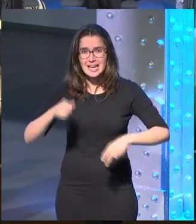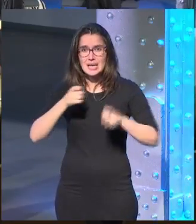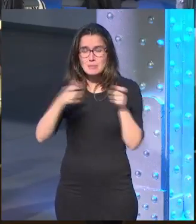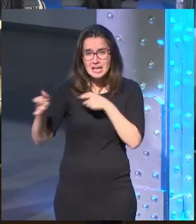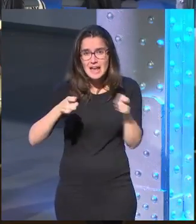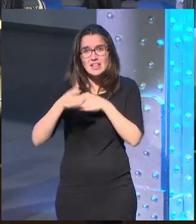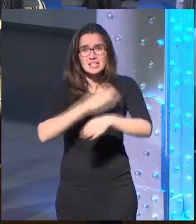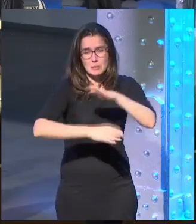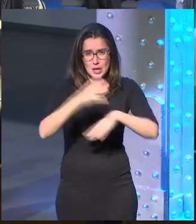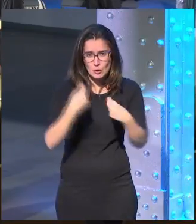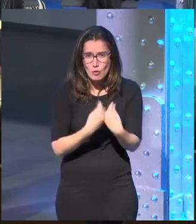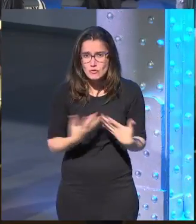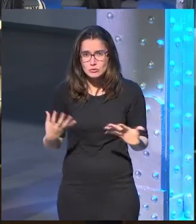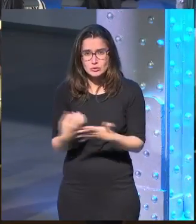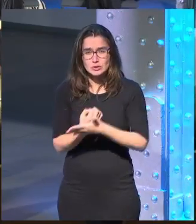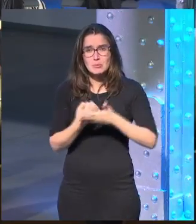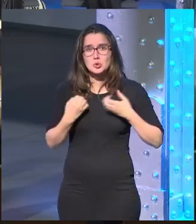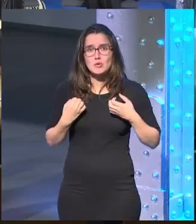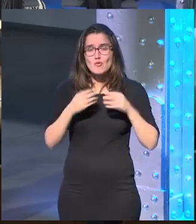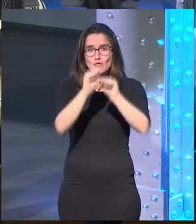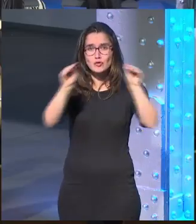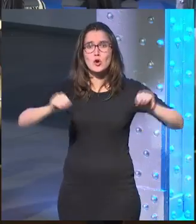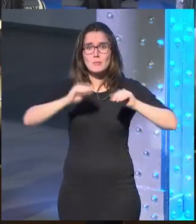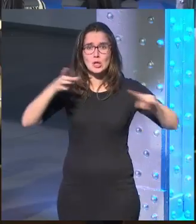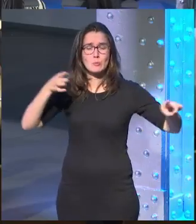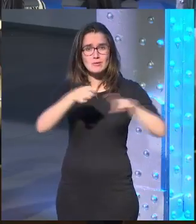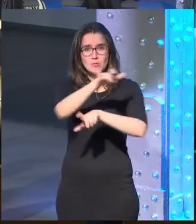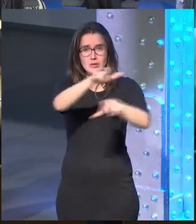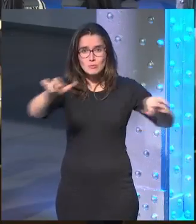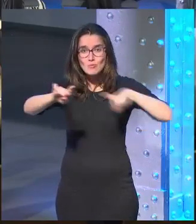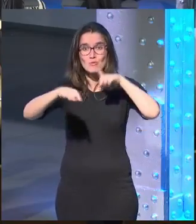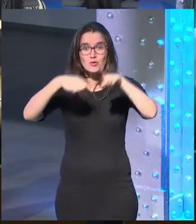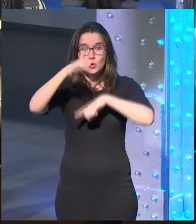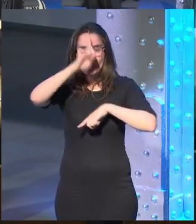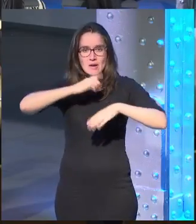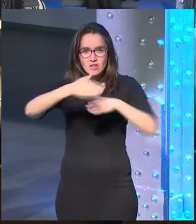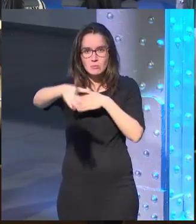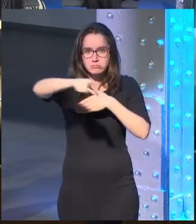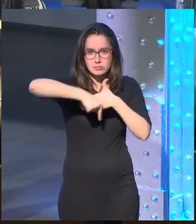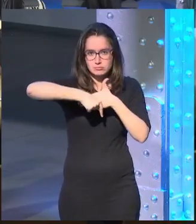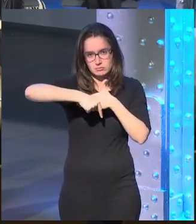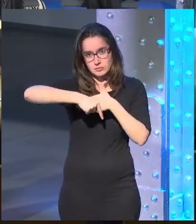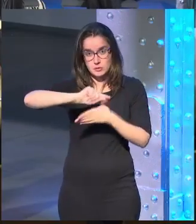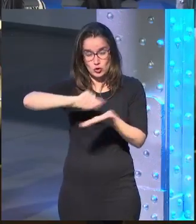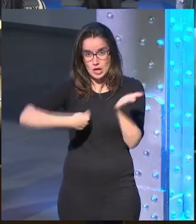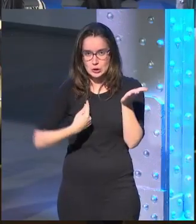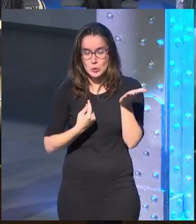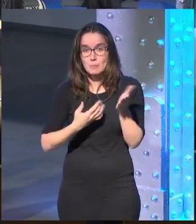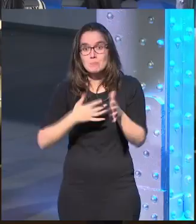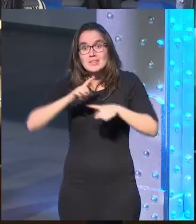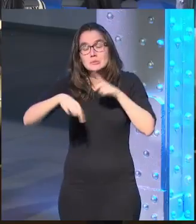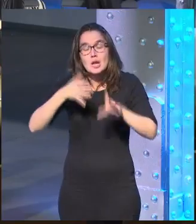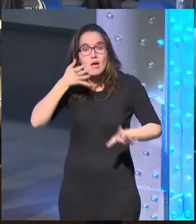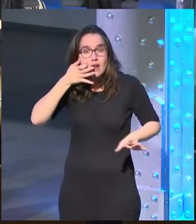inmigrantes, con discapacidad. Estamos formándoles para que ellos puedan ser uno de los perfiles que están demandando las empresas. Pero luego la